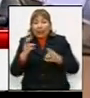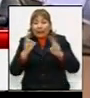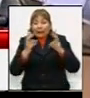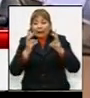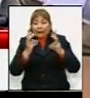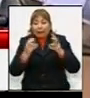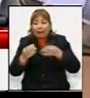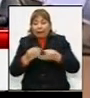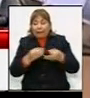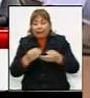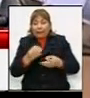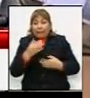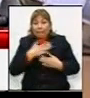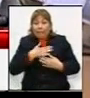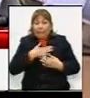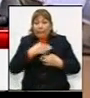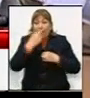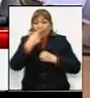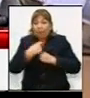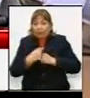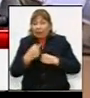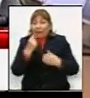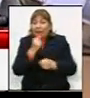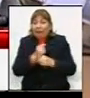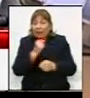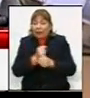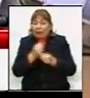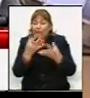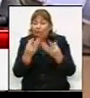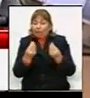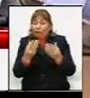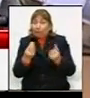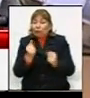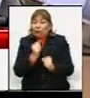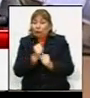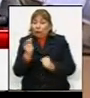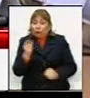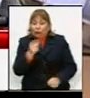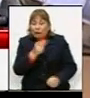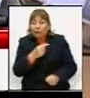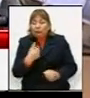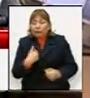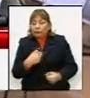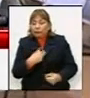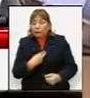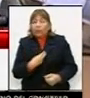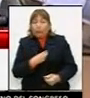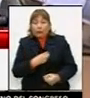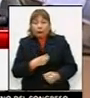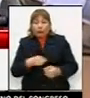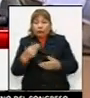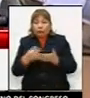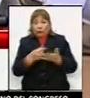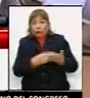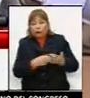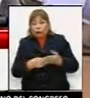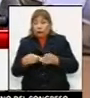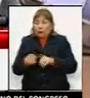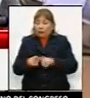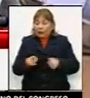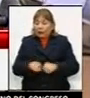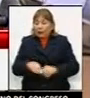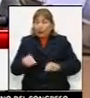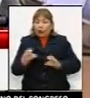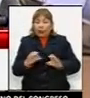financiamiento, donde personalmente he trabajado mucho, con varios de ustedes hemos discutido también, lo que